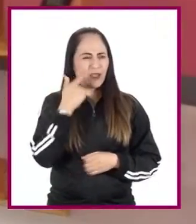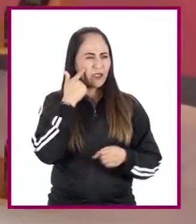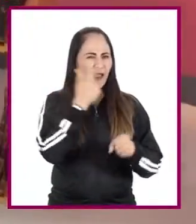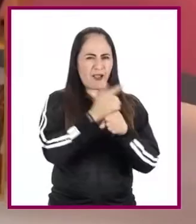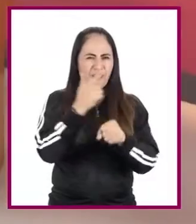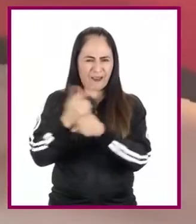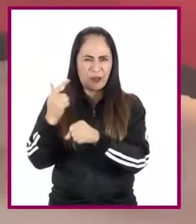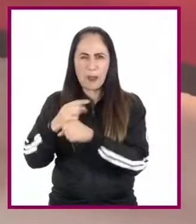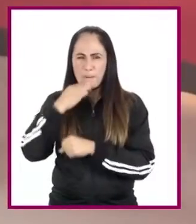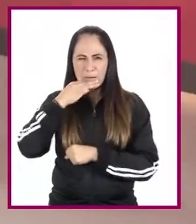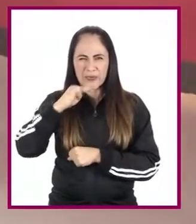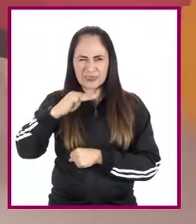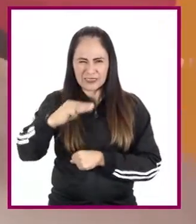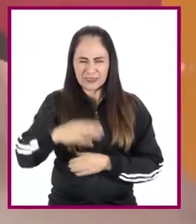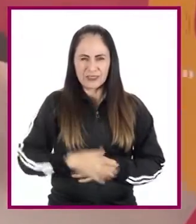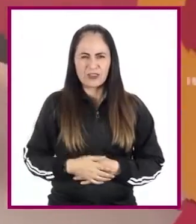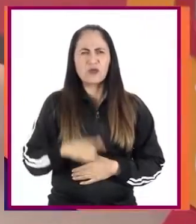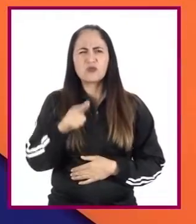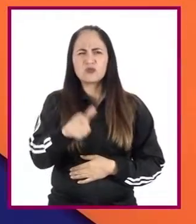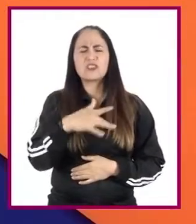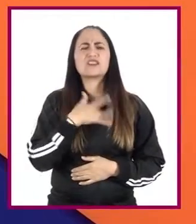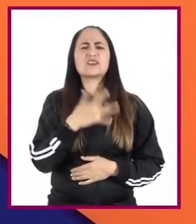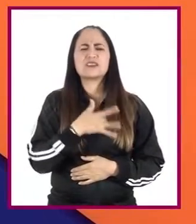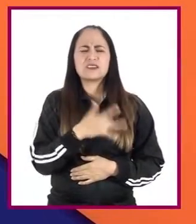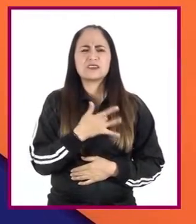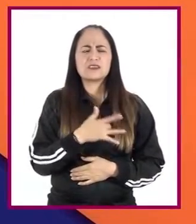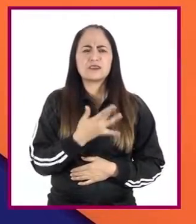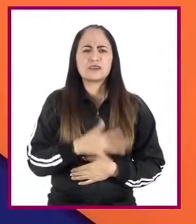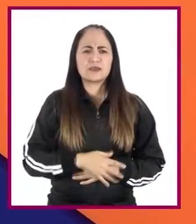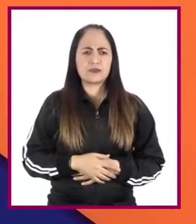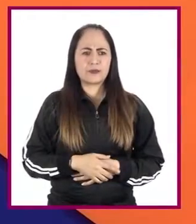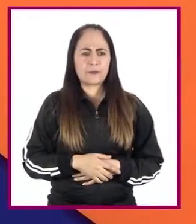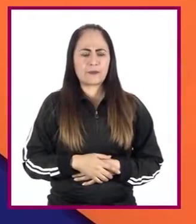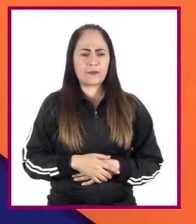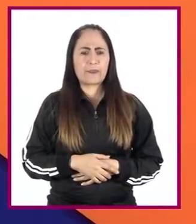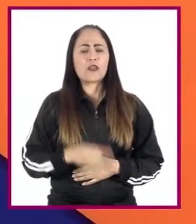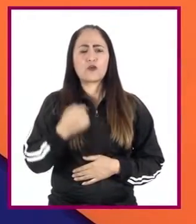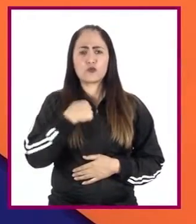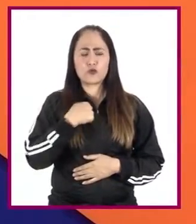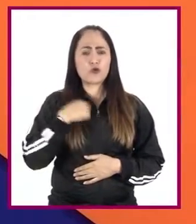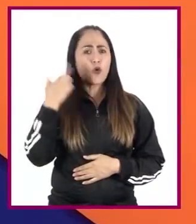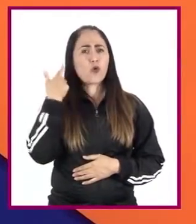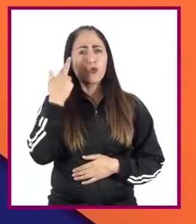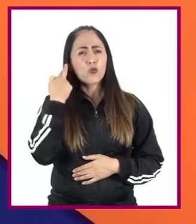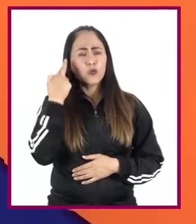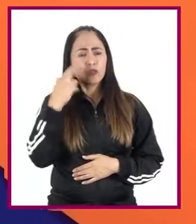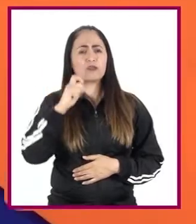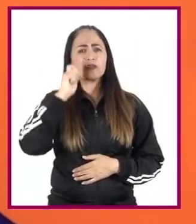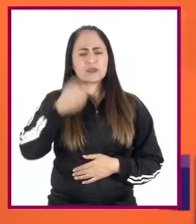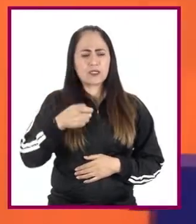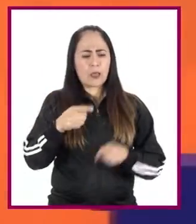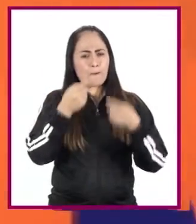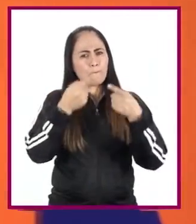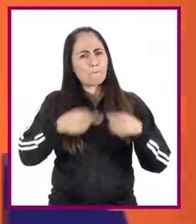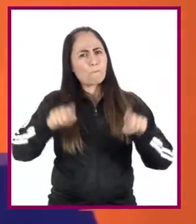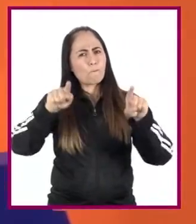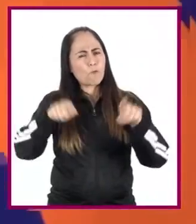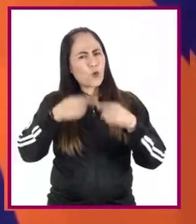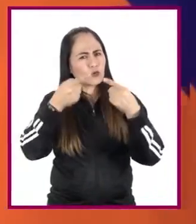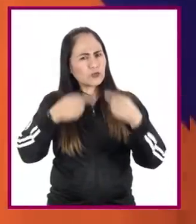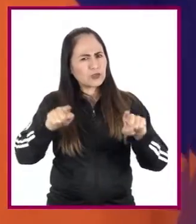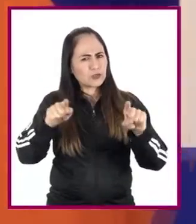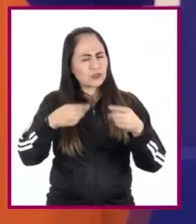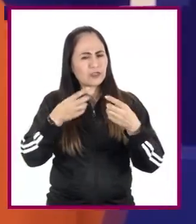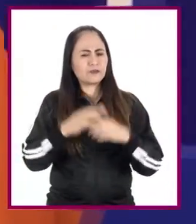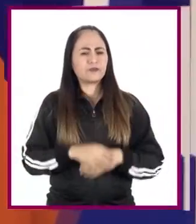¿Qué sensación les provocaron? Los sonidos que identifiqué fueron la música y cuando